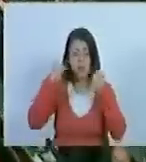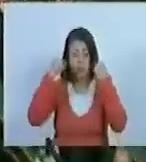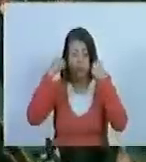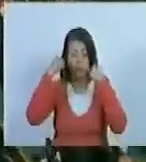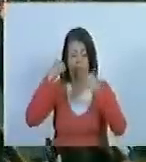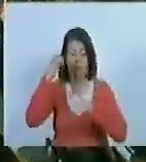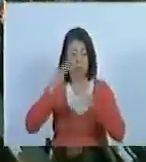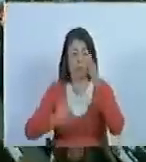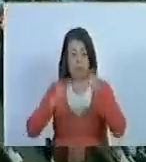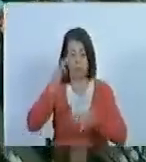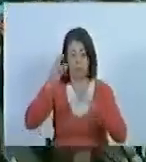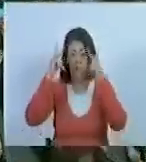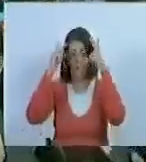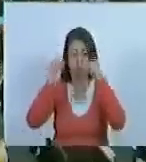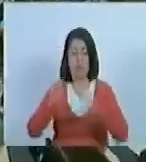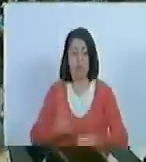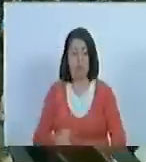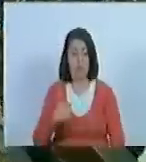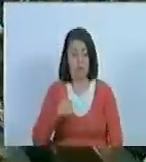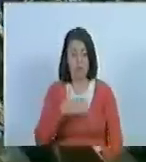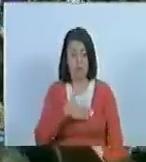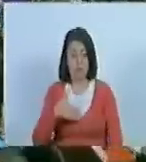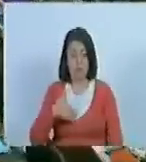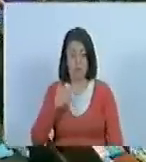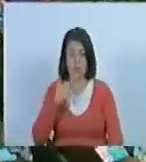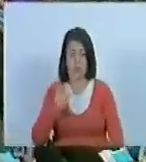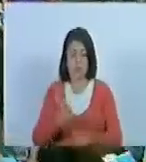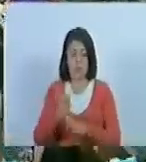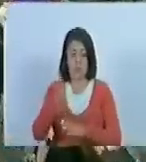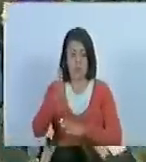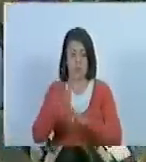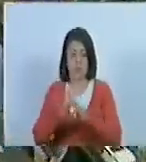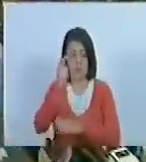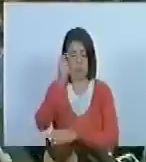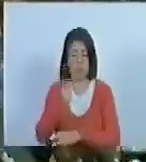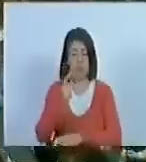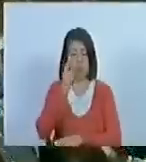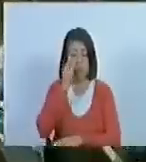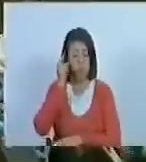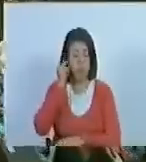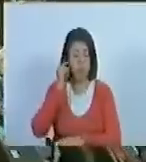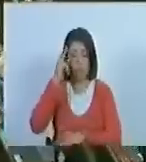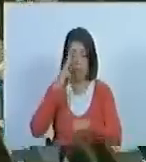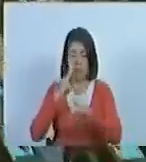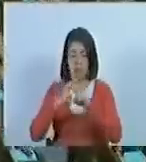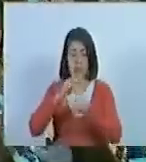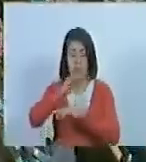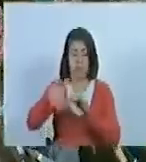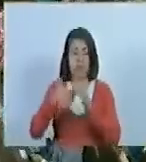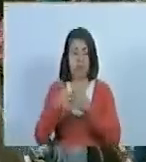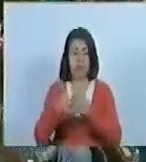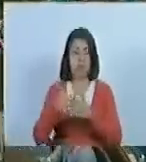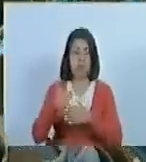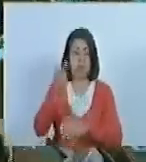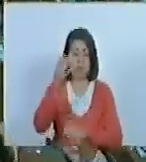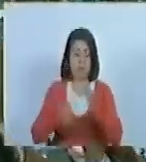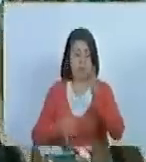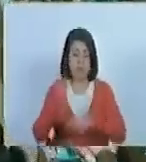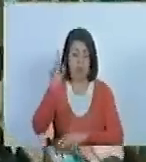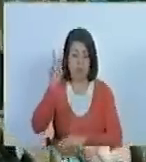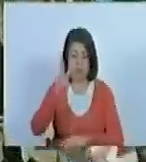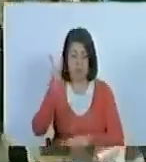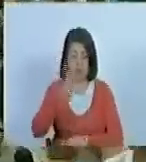de la profesión. Yo quiero, señor presidente, señores diputados, mi reconocimiento a todos los abogados en Venezuela, pero